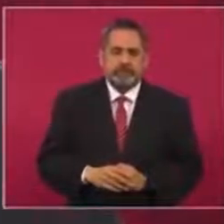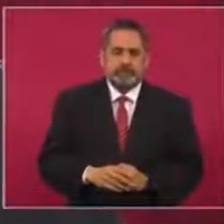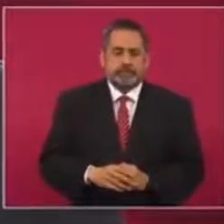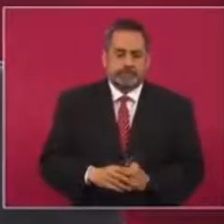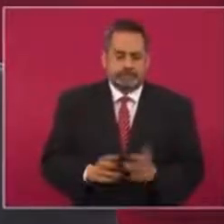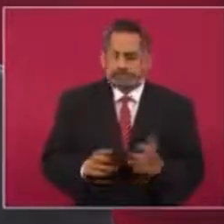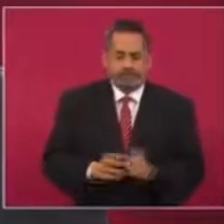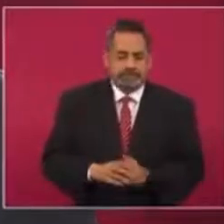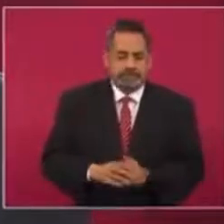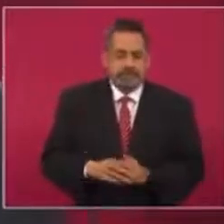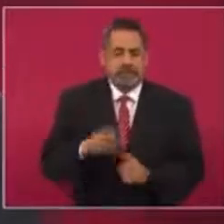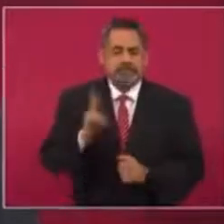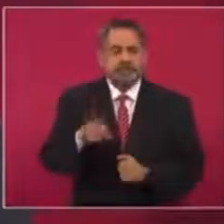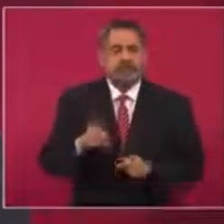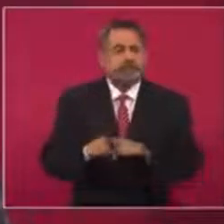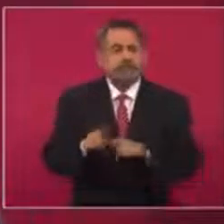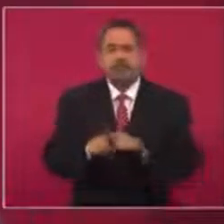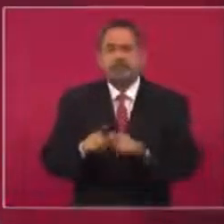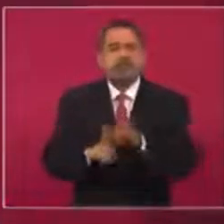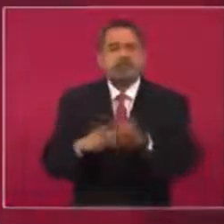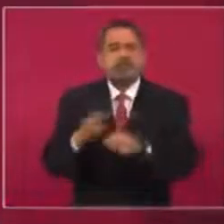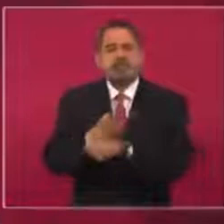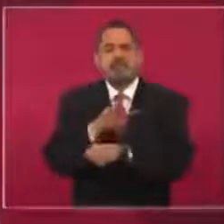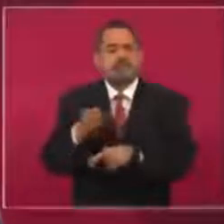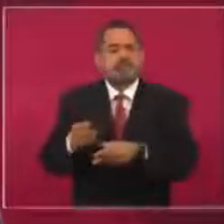Pues sucedería lo que está pasando